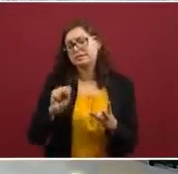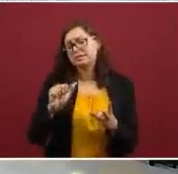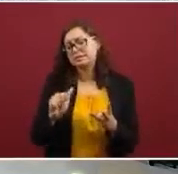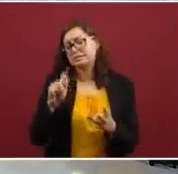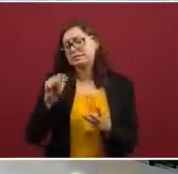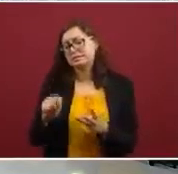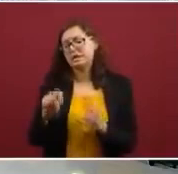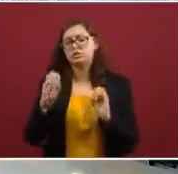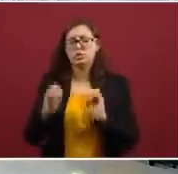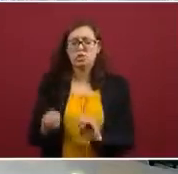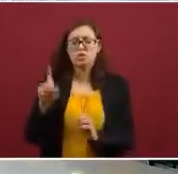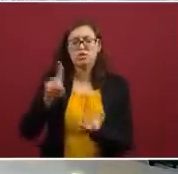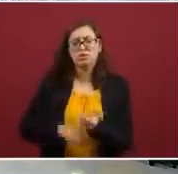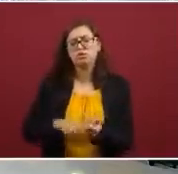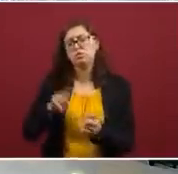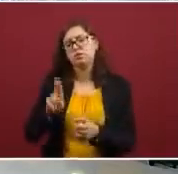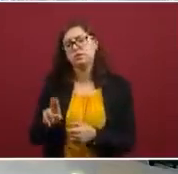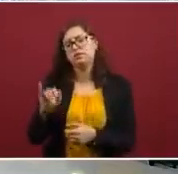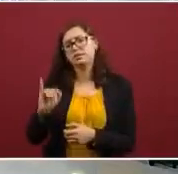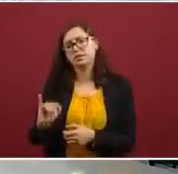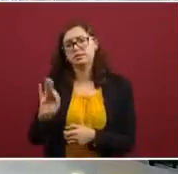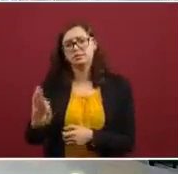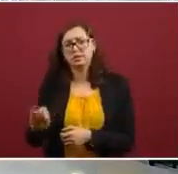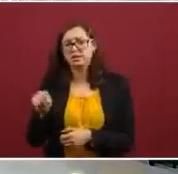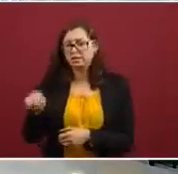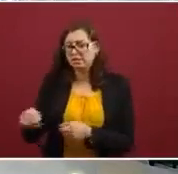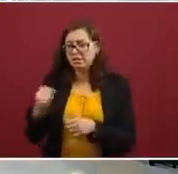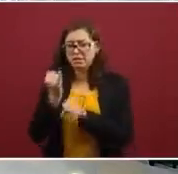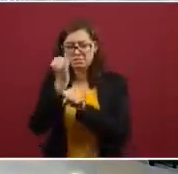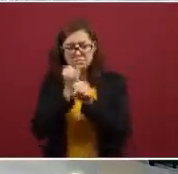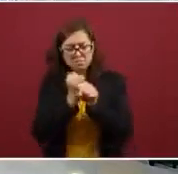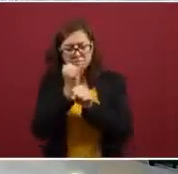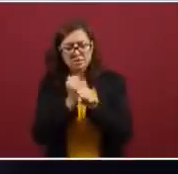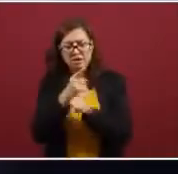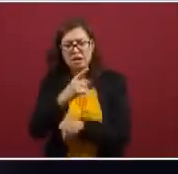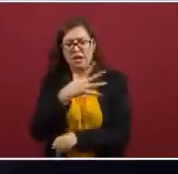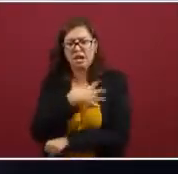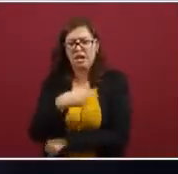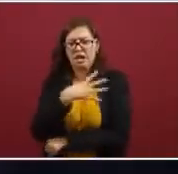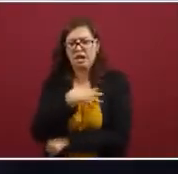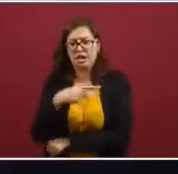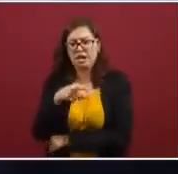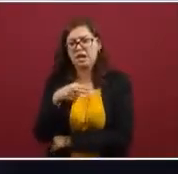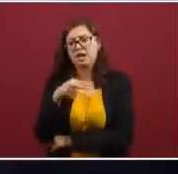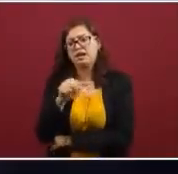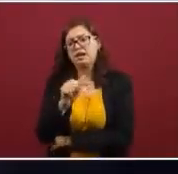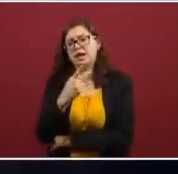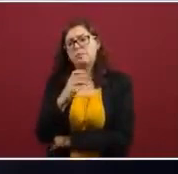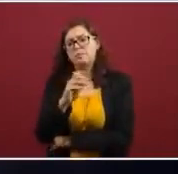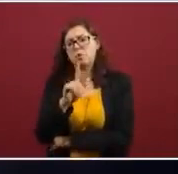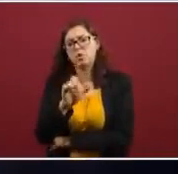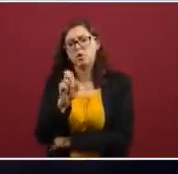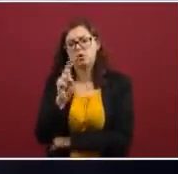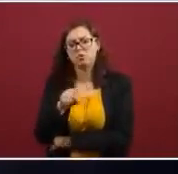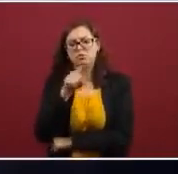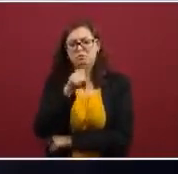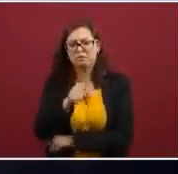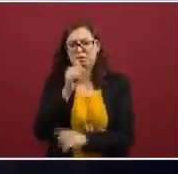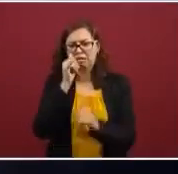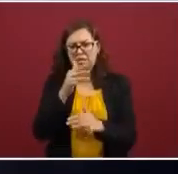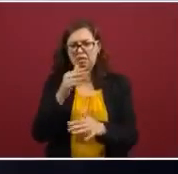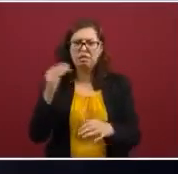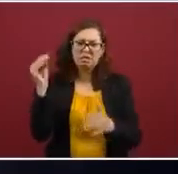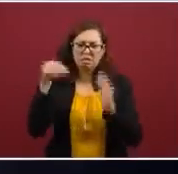unidad de inteligencia financiera estarían dispuestos a investigar el caso del hijo del senador Napoleón Gómez Urrutia, quien falseó documentos